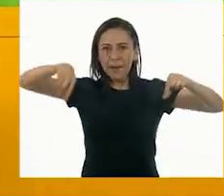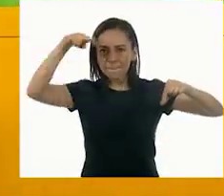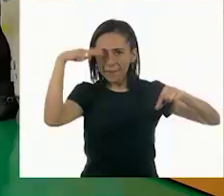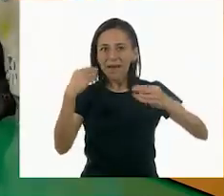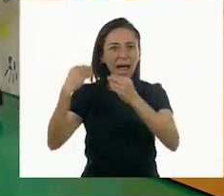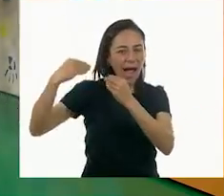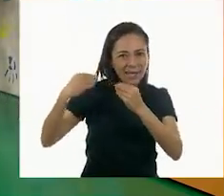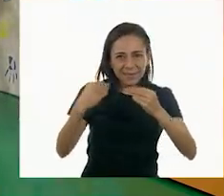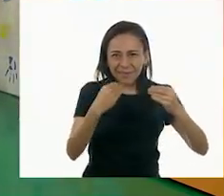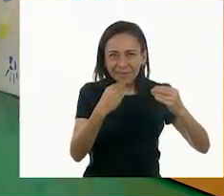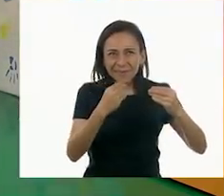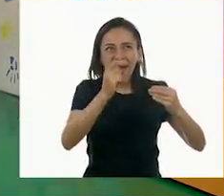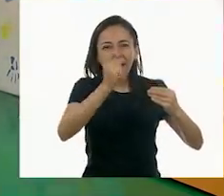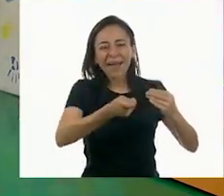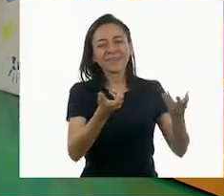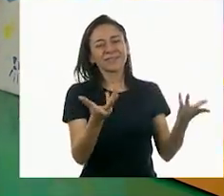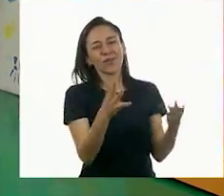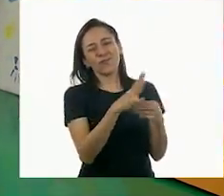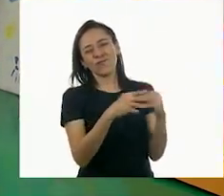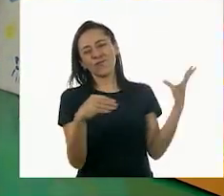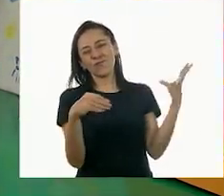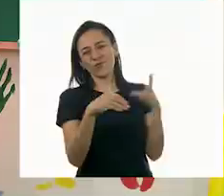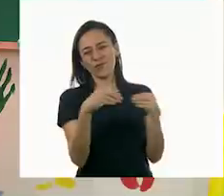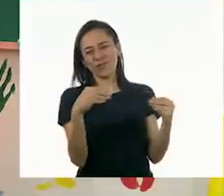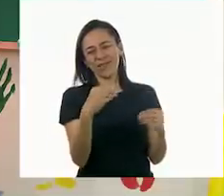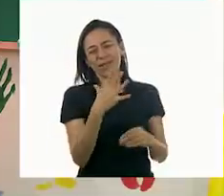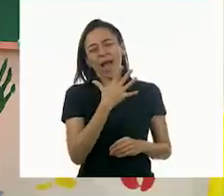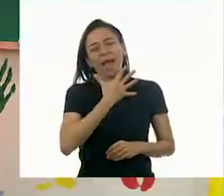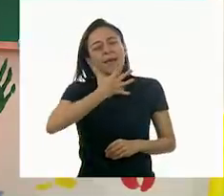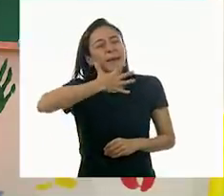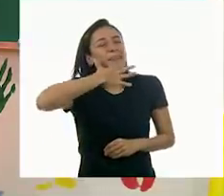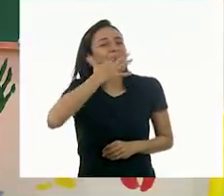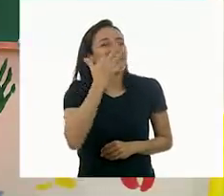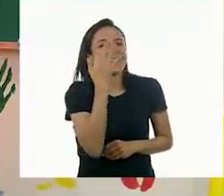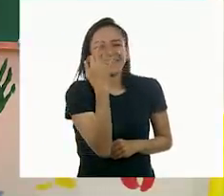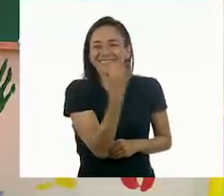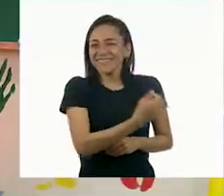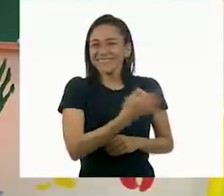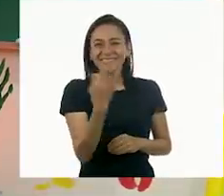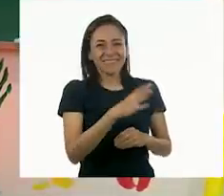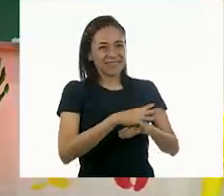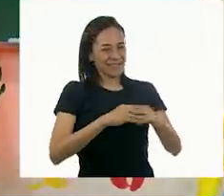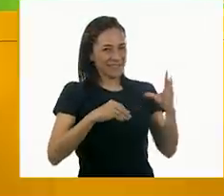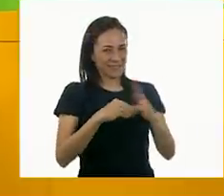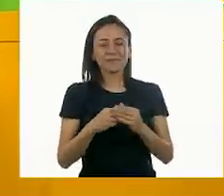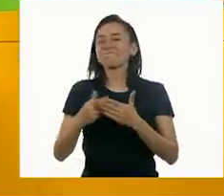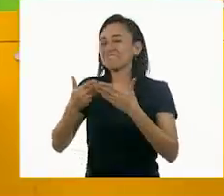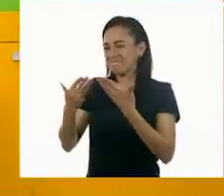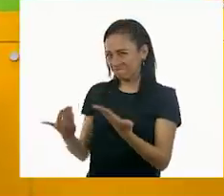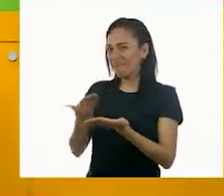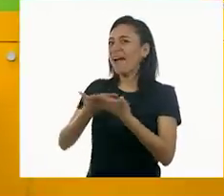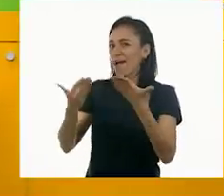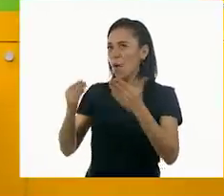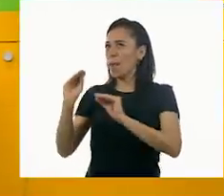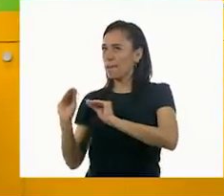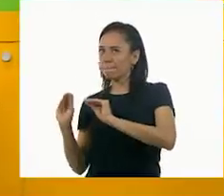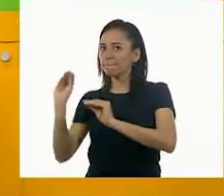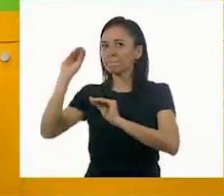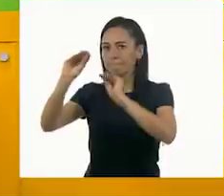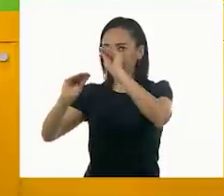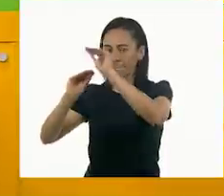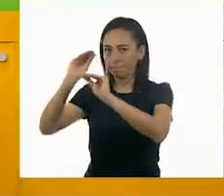deliciosas sí. Deliciosas frutas. Vamos a colocarlas. Y bueno, de este lado observamos